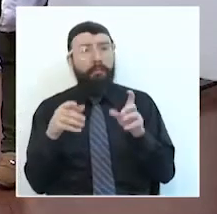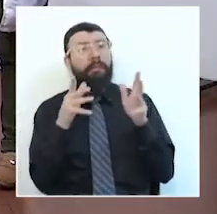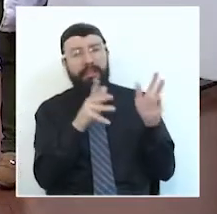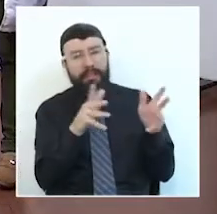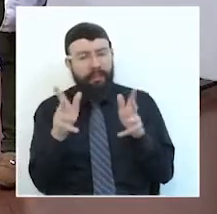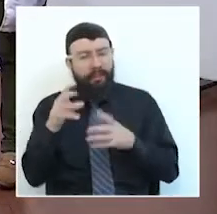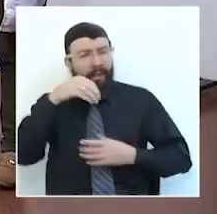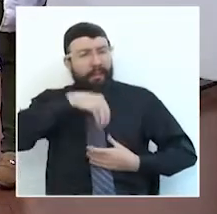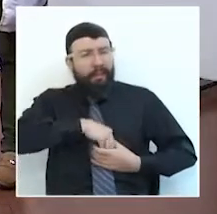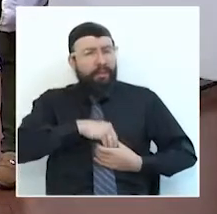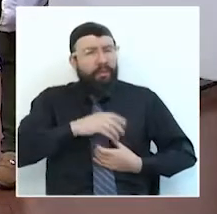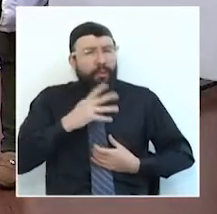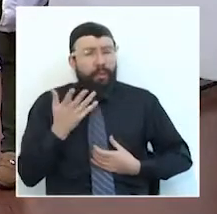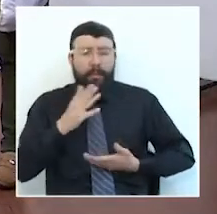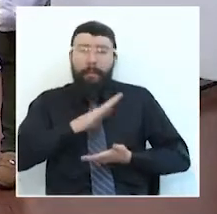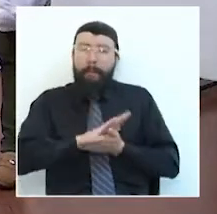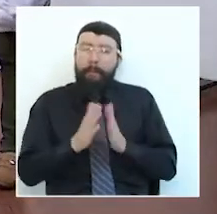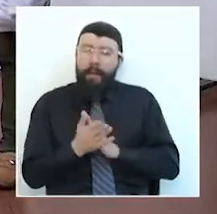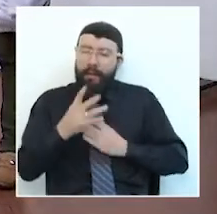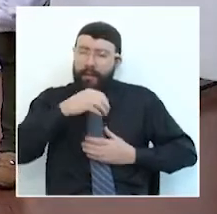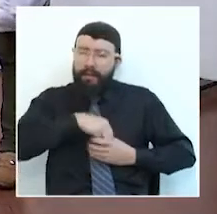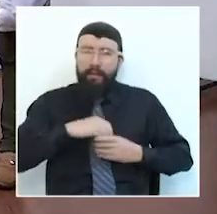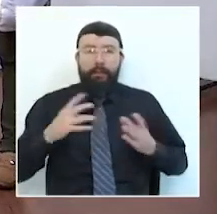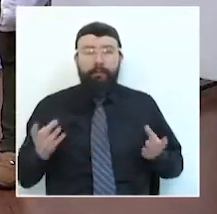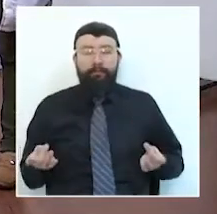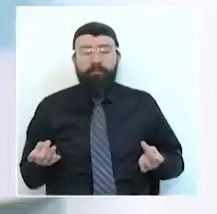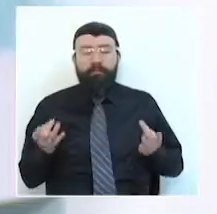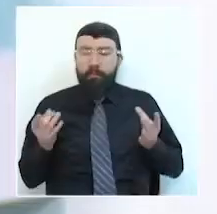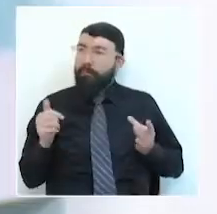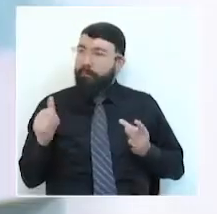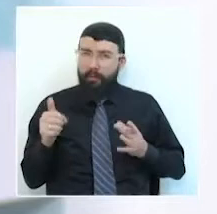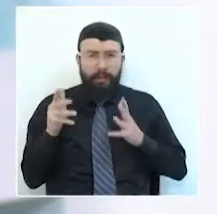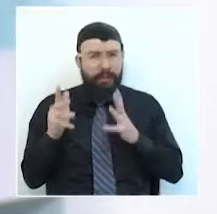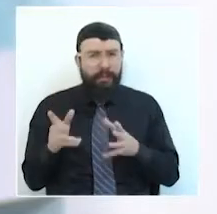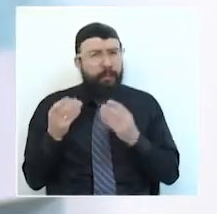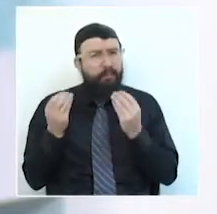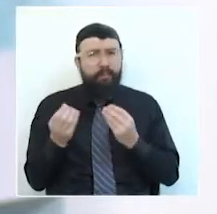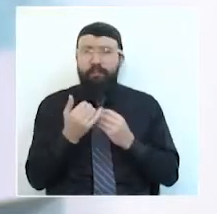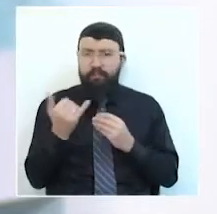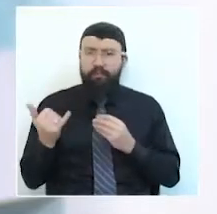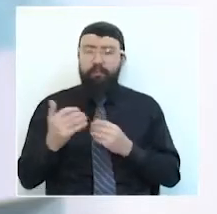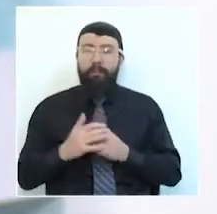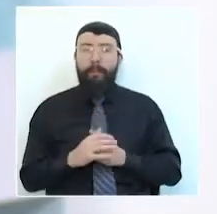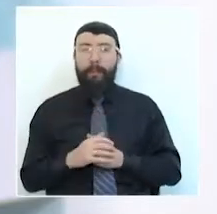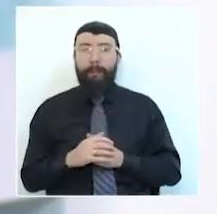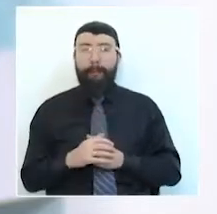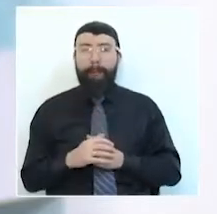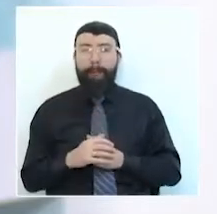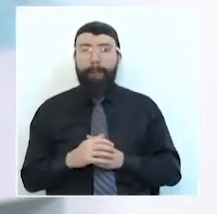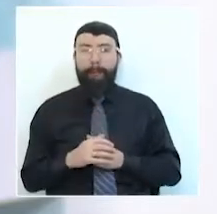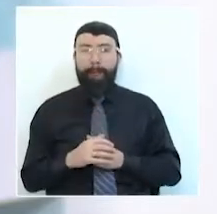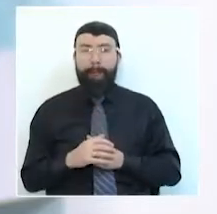parte interior y de la paz interior y la meditación bueno evidentemente